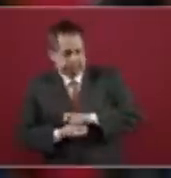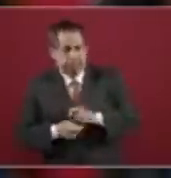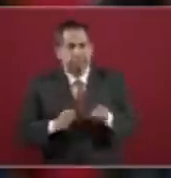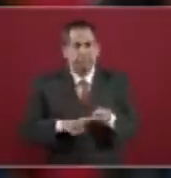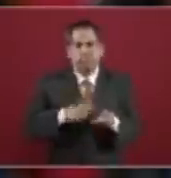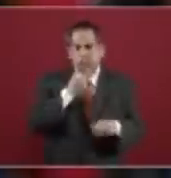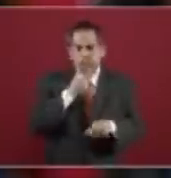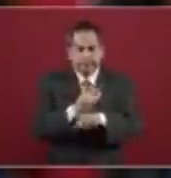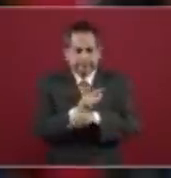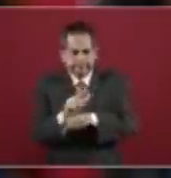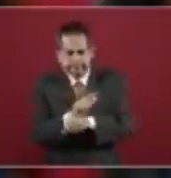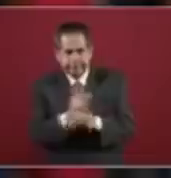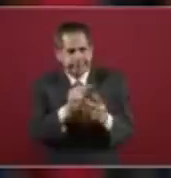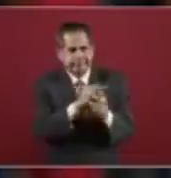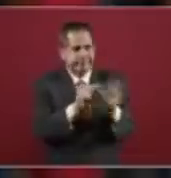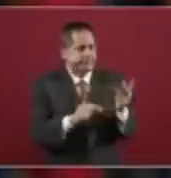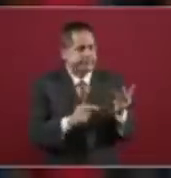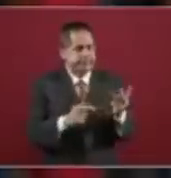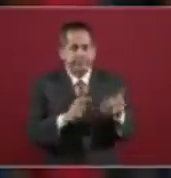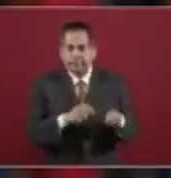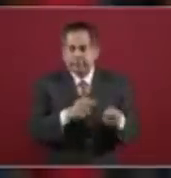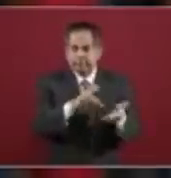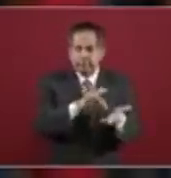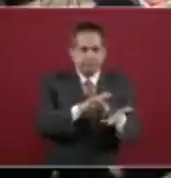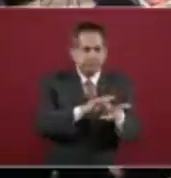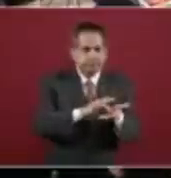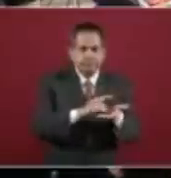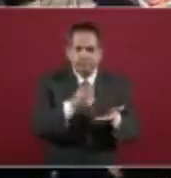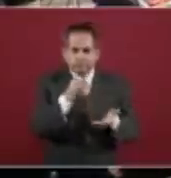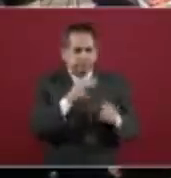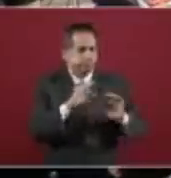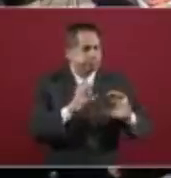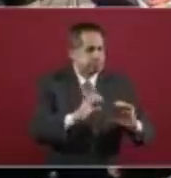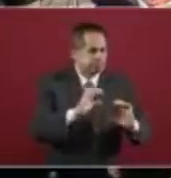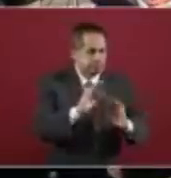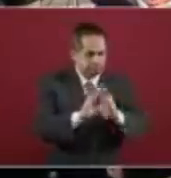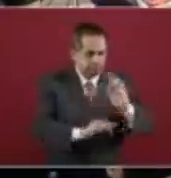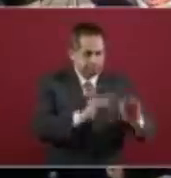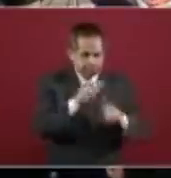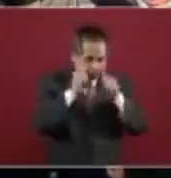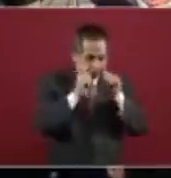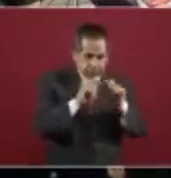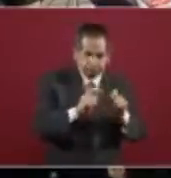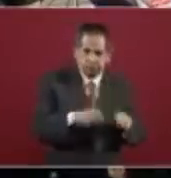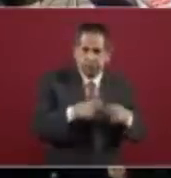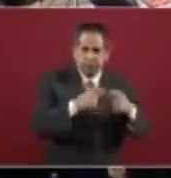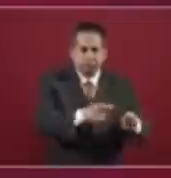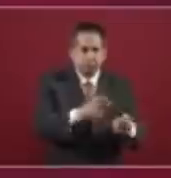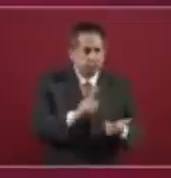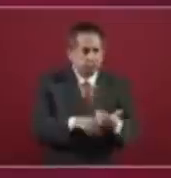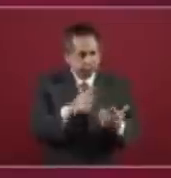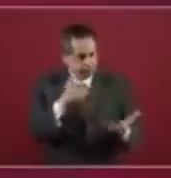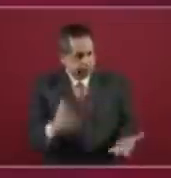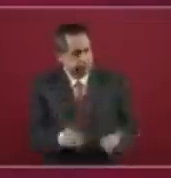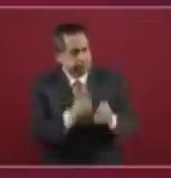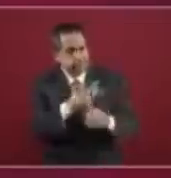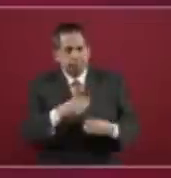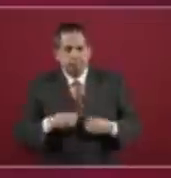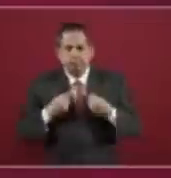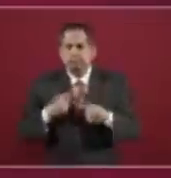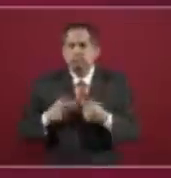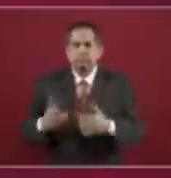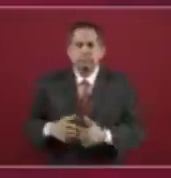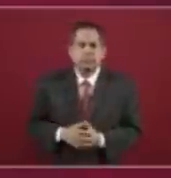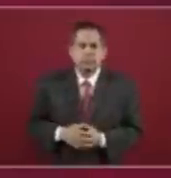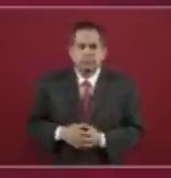gays, entre otros, tengan acceso a las medidas de prevención y tratamiento que podrán salvar sus vidas? Gracias. Todo